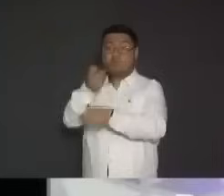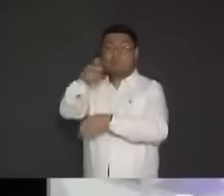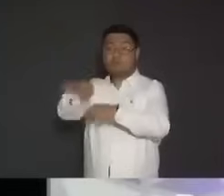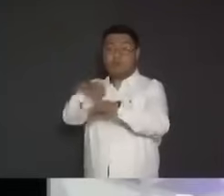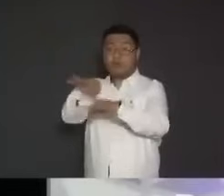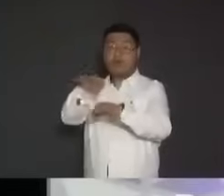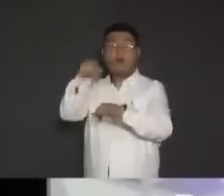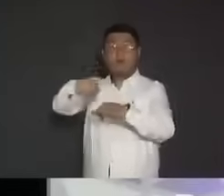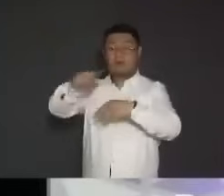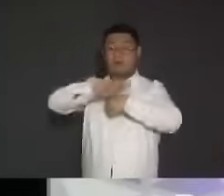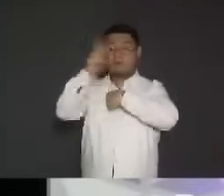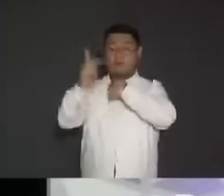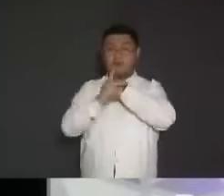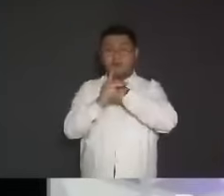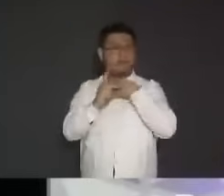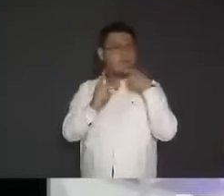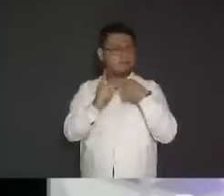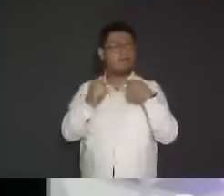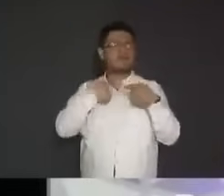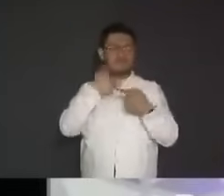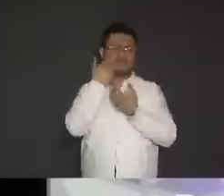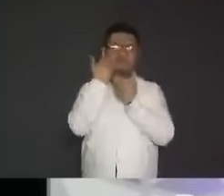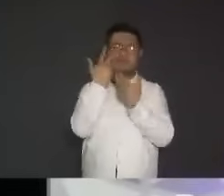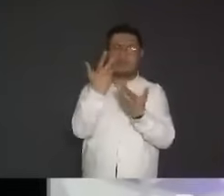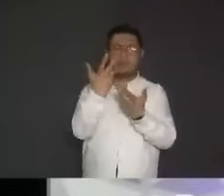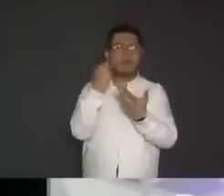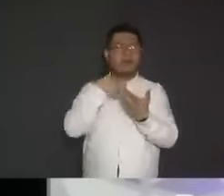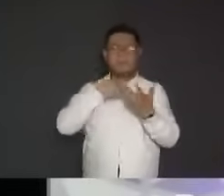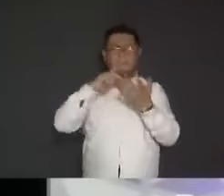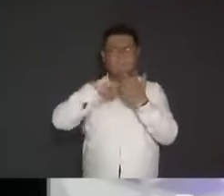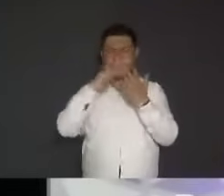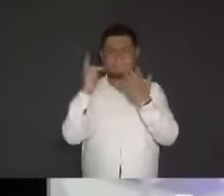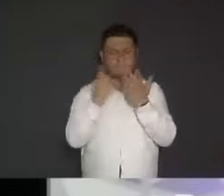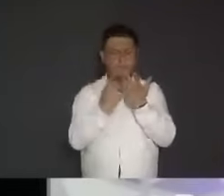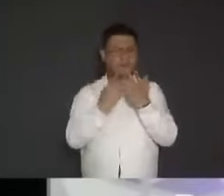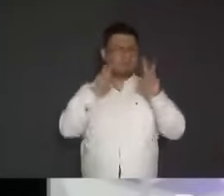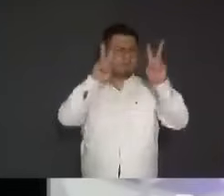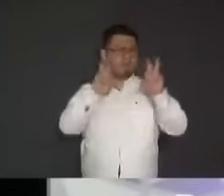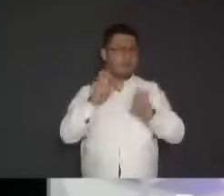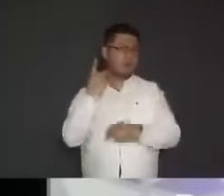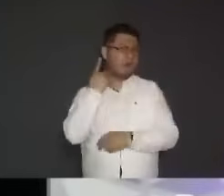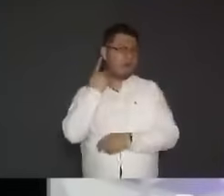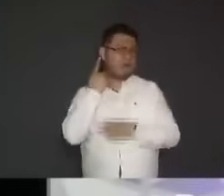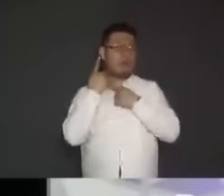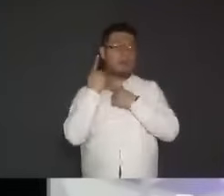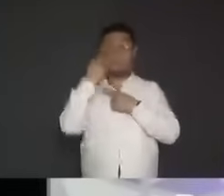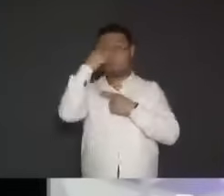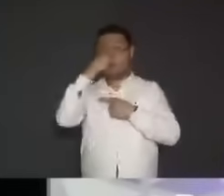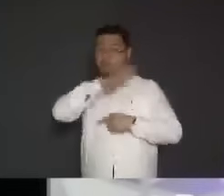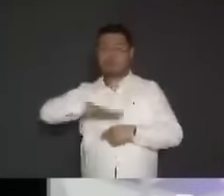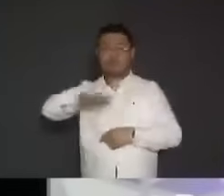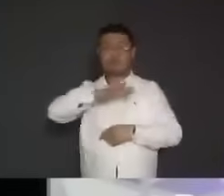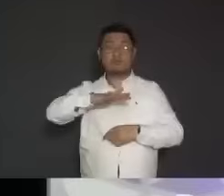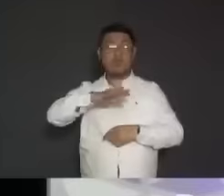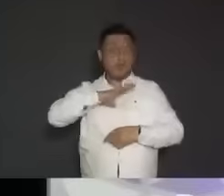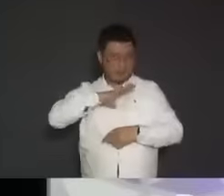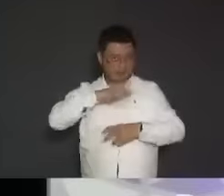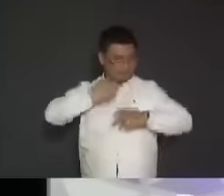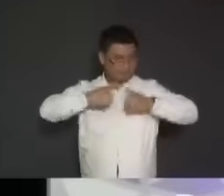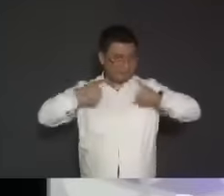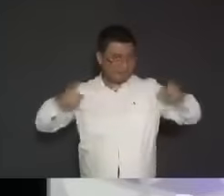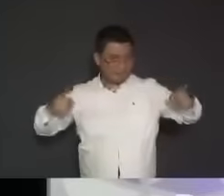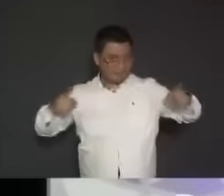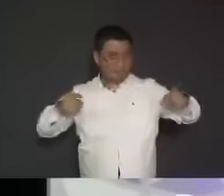peligroso del país. Yo quiero que la política pública sea para todos y para todas, y que cuando haya desarrollo económico,